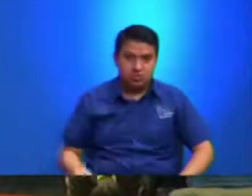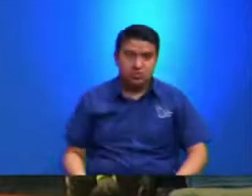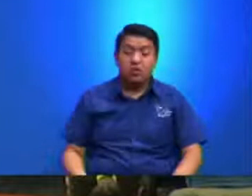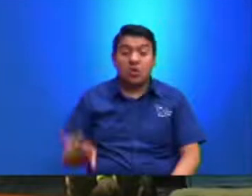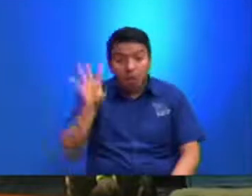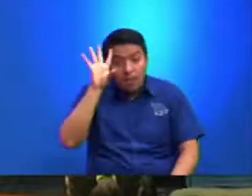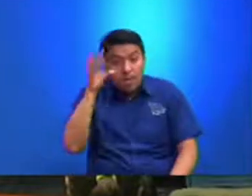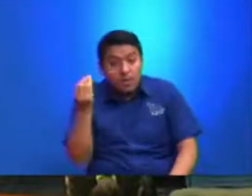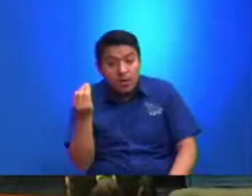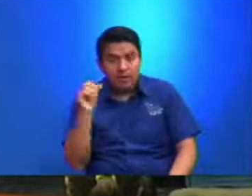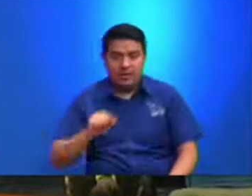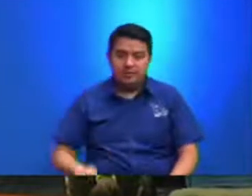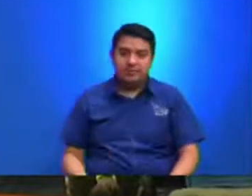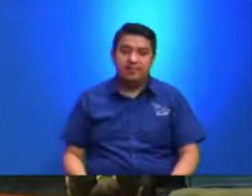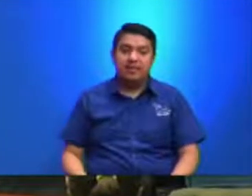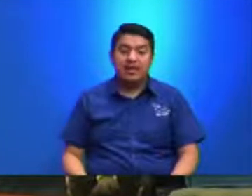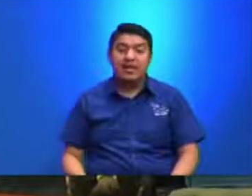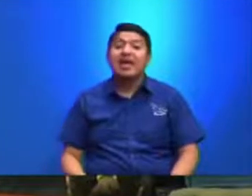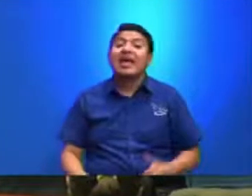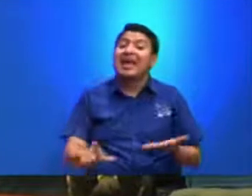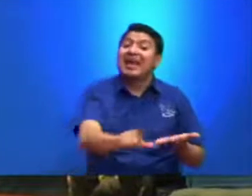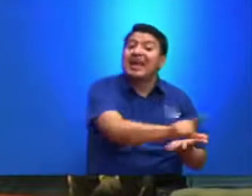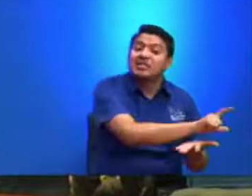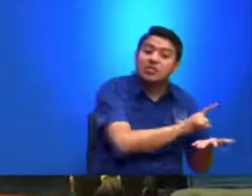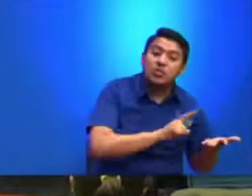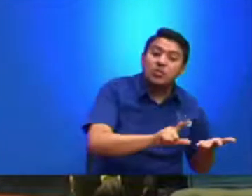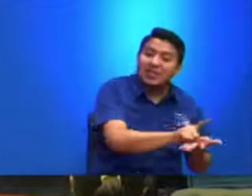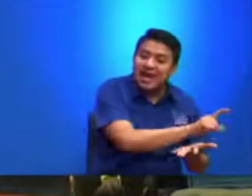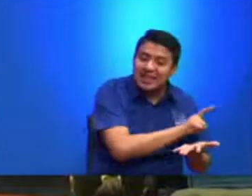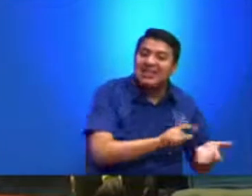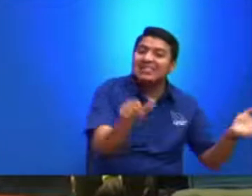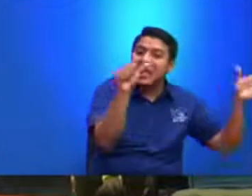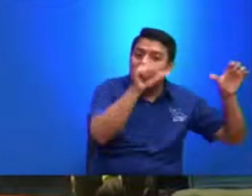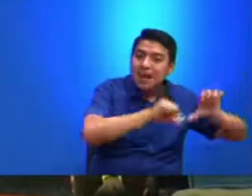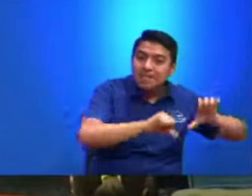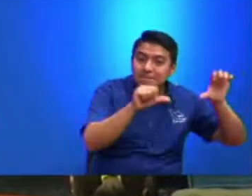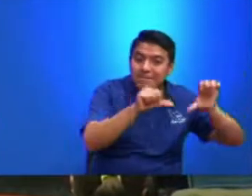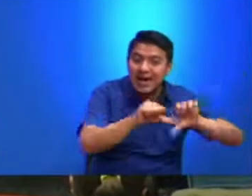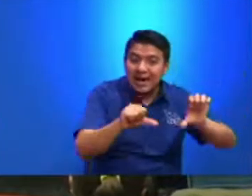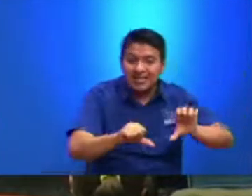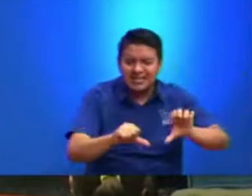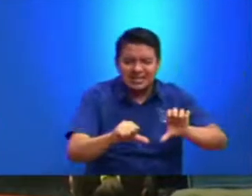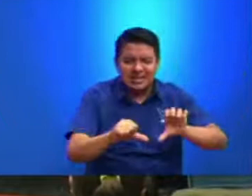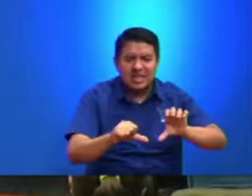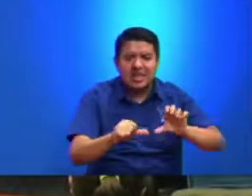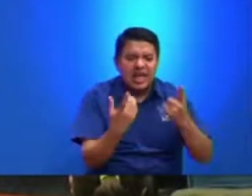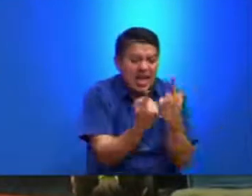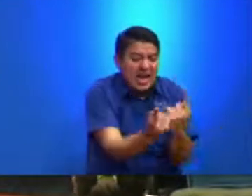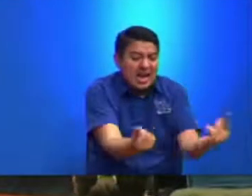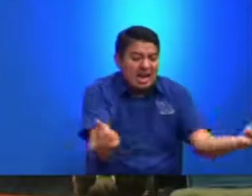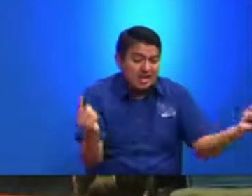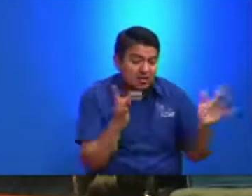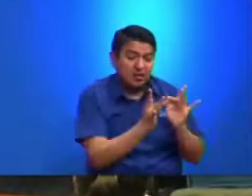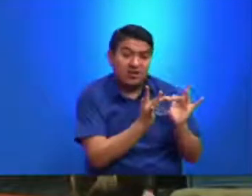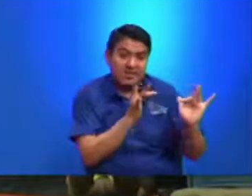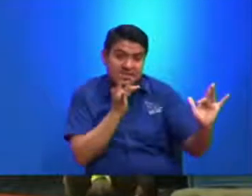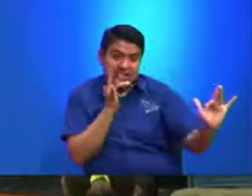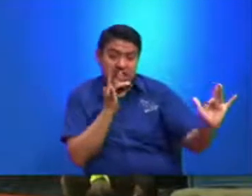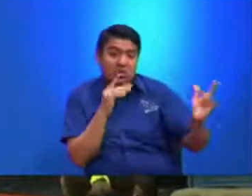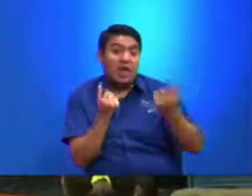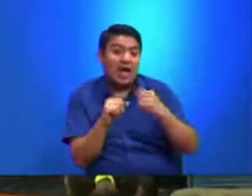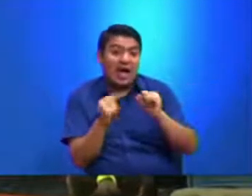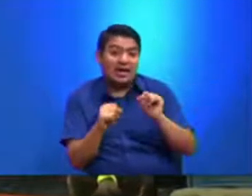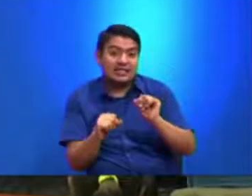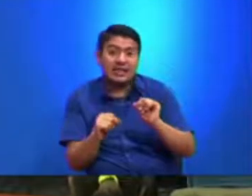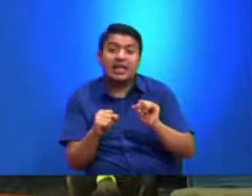era fabuloso, pues. Pero llegó ese maestro y empezó a hablar de la Biblia. Y cuando